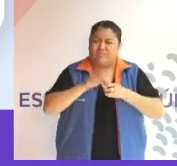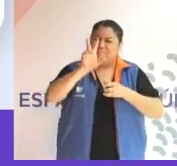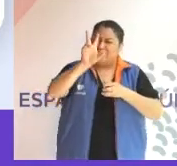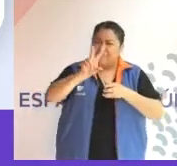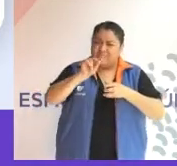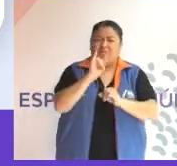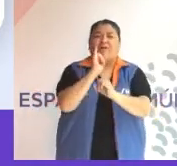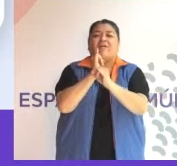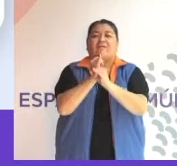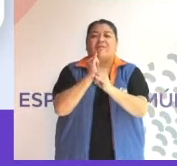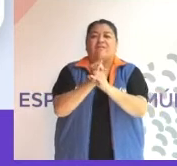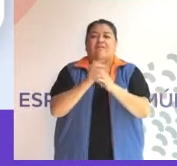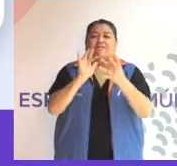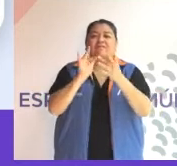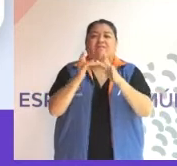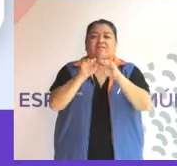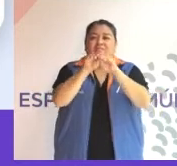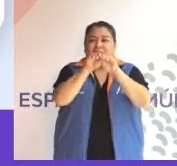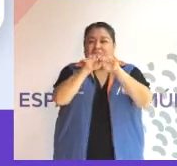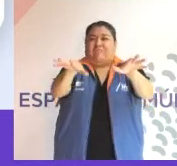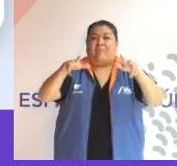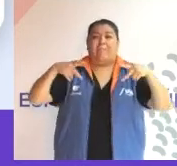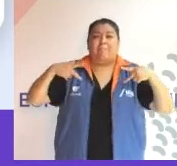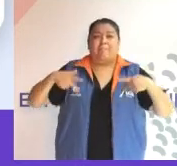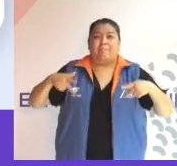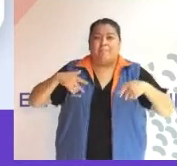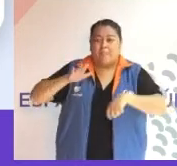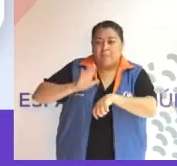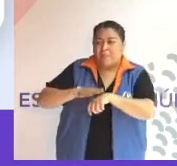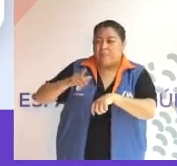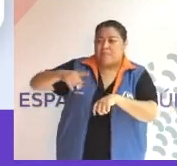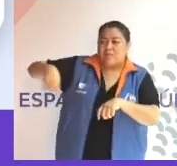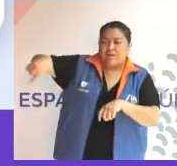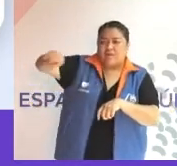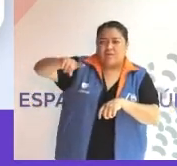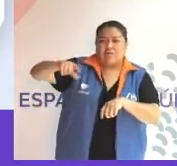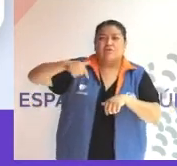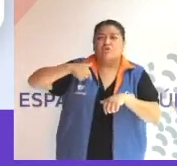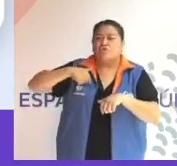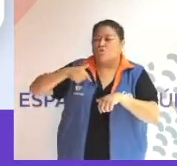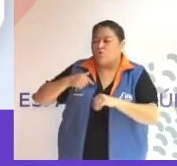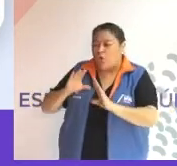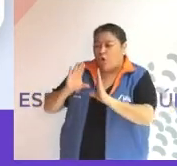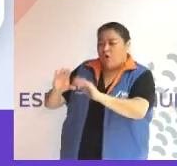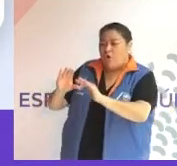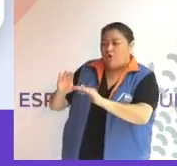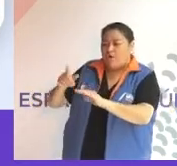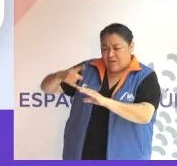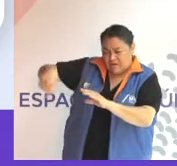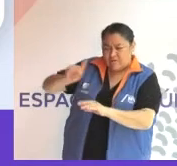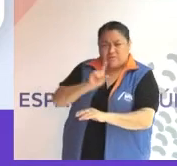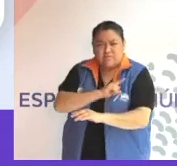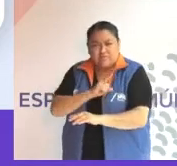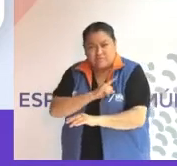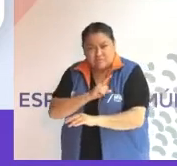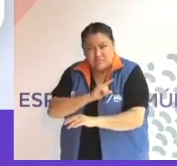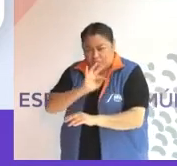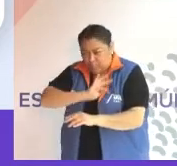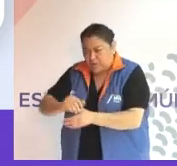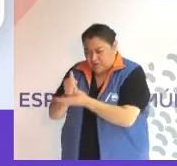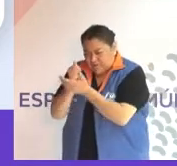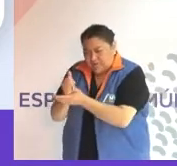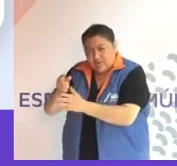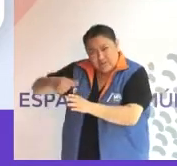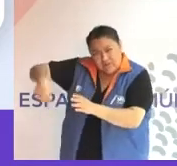sociales y las formas de participar de las nuevas generaciones es cómo los habilito a ellos y les doy las herramientas para